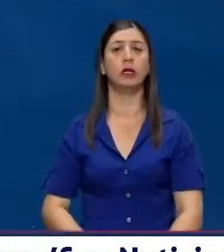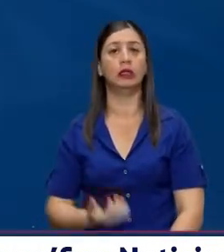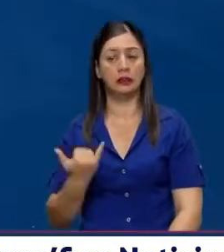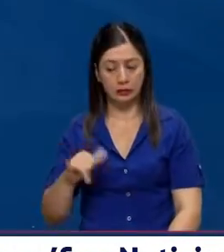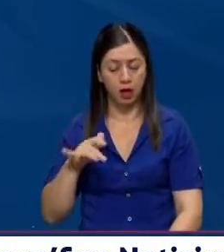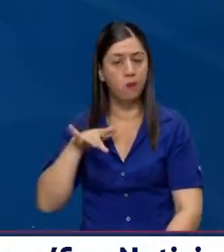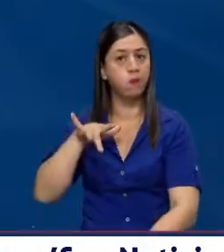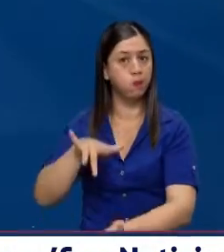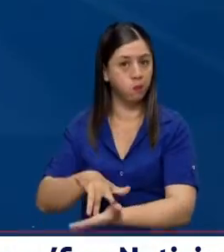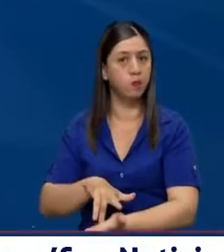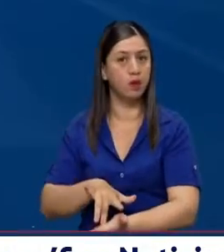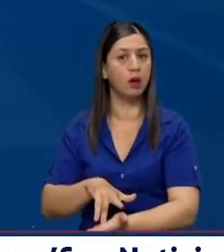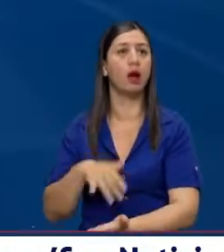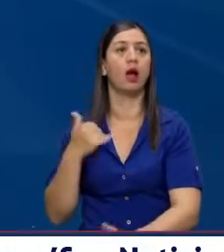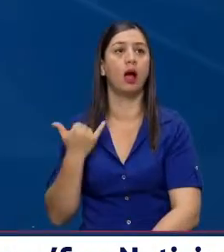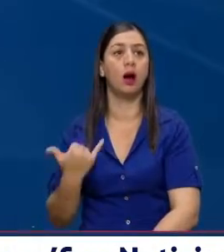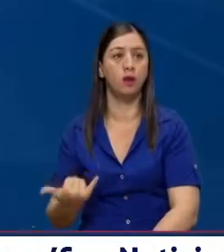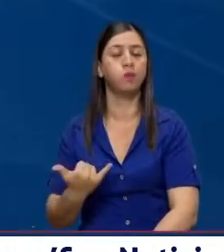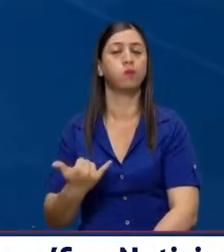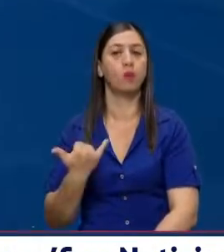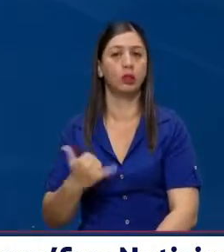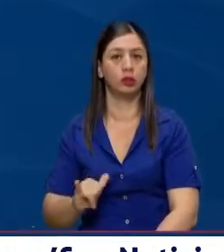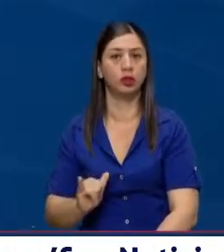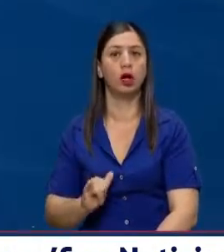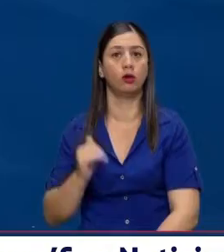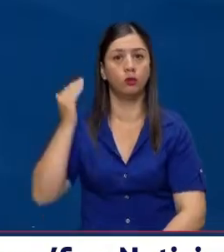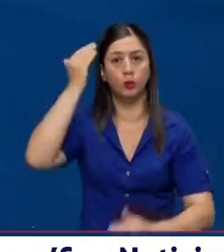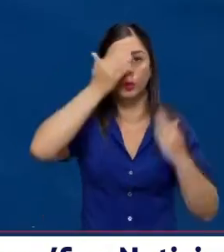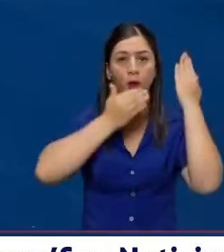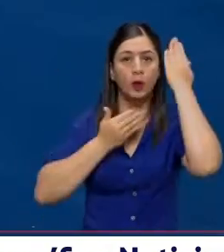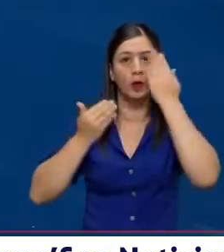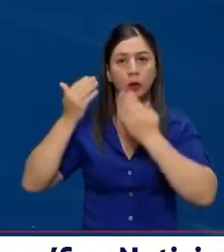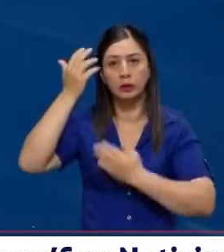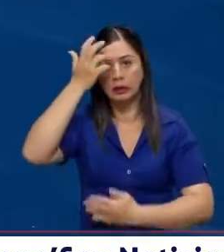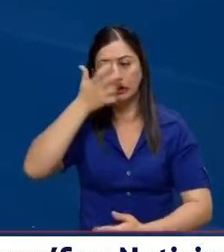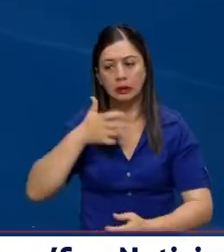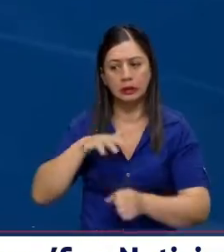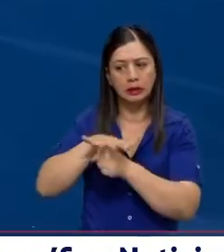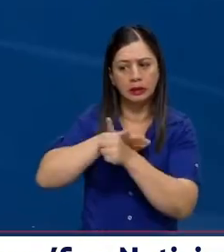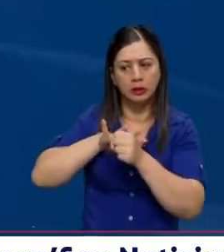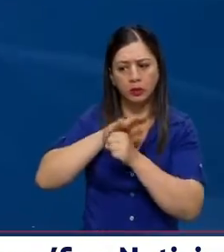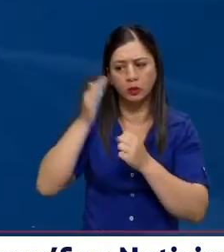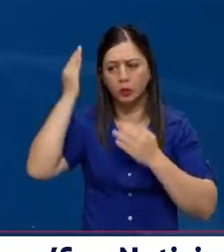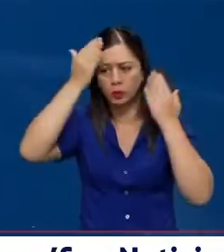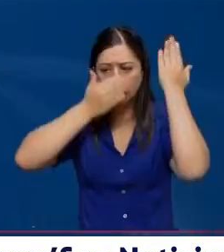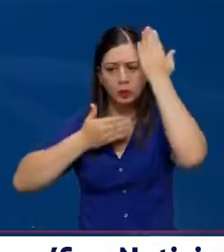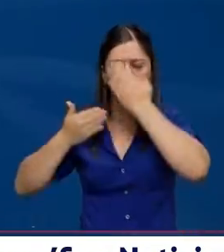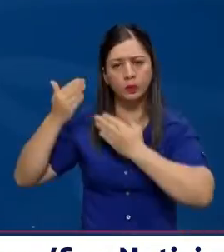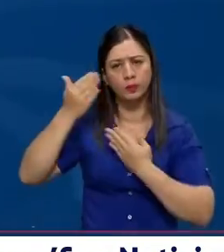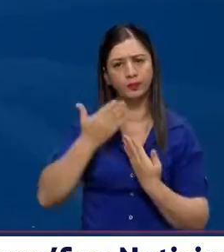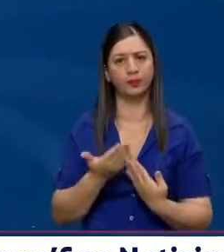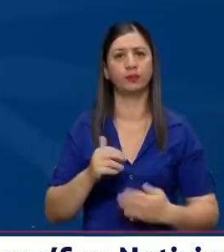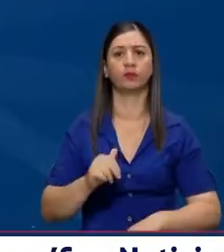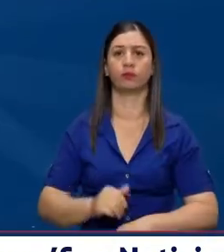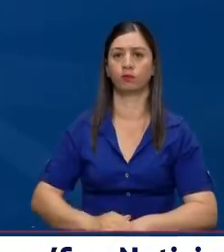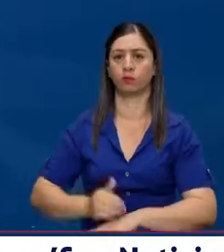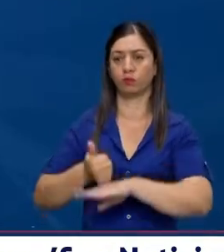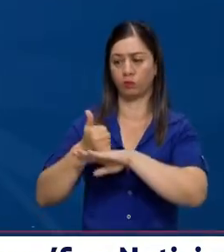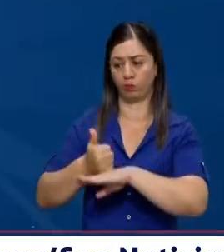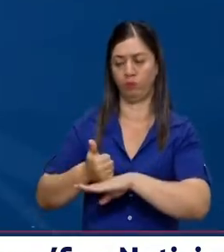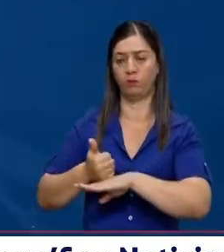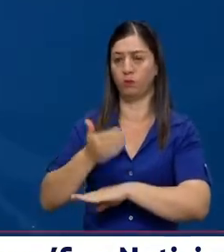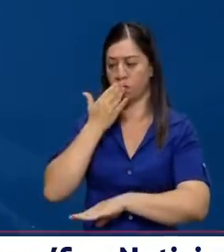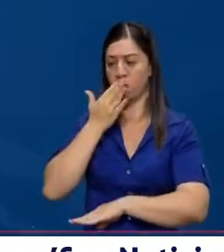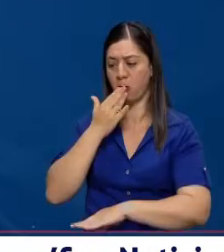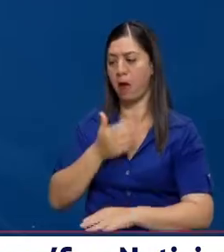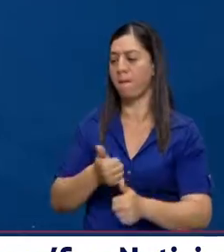de alguna forma se han acercado, están evaluando la situación. Las autoridades, pese al nivel de confinamiento que han tenido,